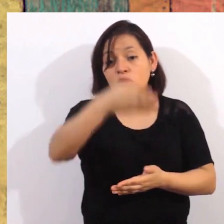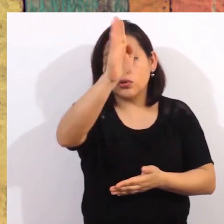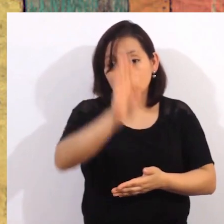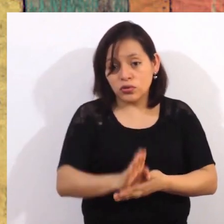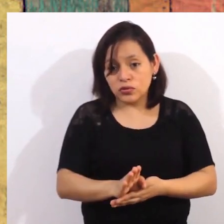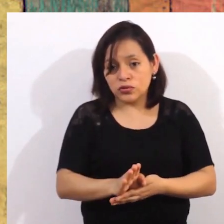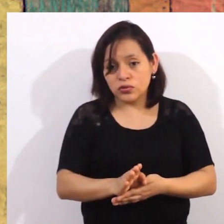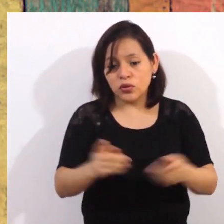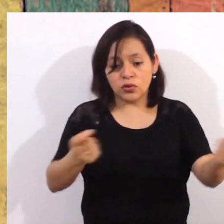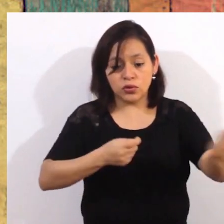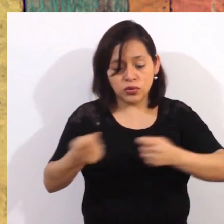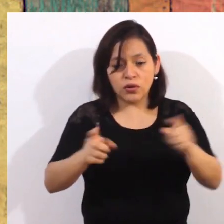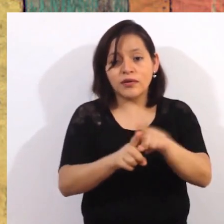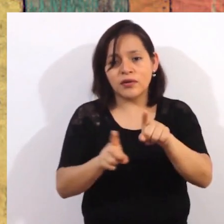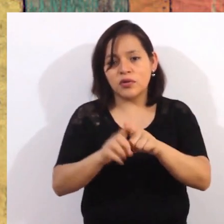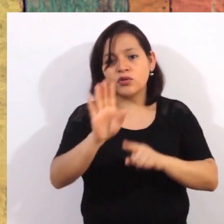controla tu historia.